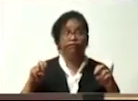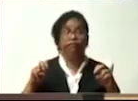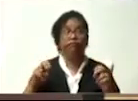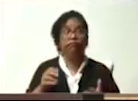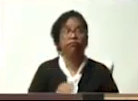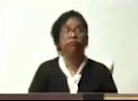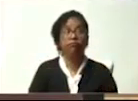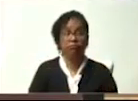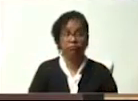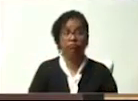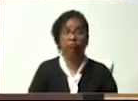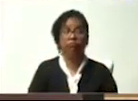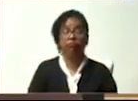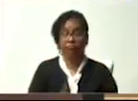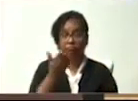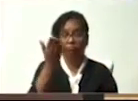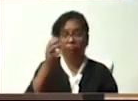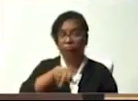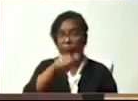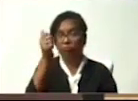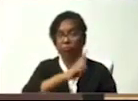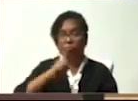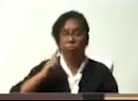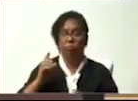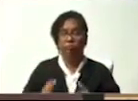Entonces, entro de una vez con Don Mel y Don Mercedes.